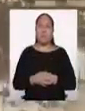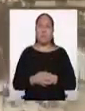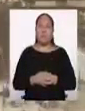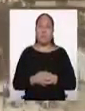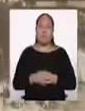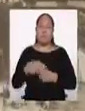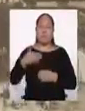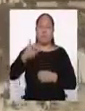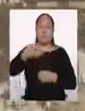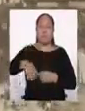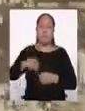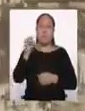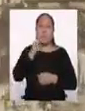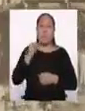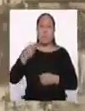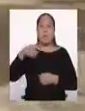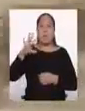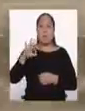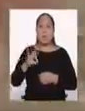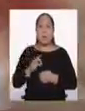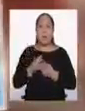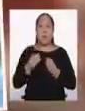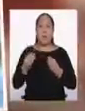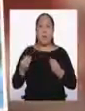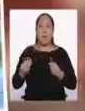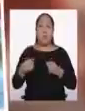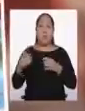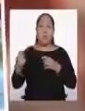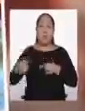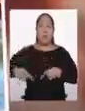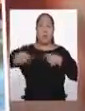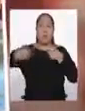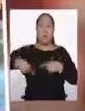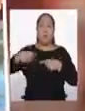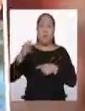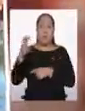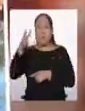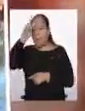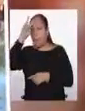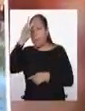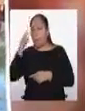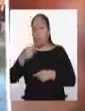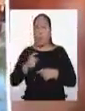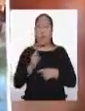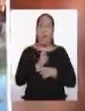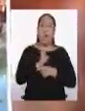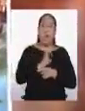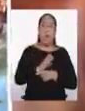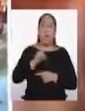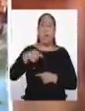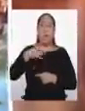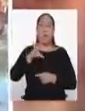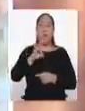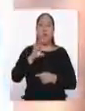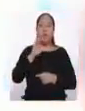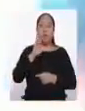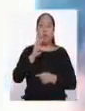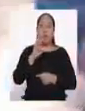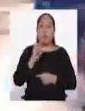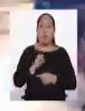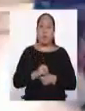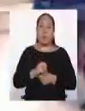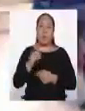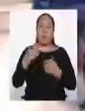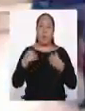A lo largo del siglo XIX hubo varios conflictos entre el Perú y Ecuador. Inclusive en 1860 se produjo